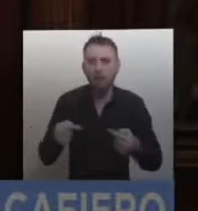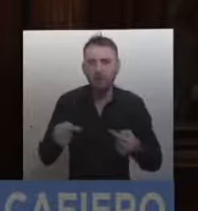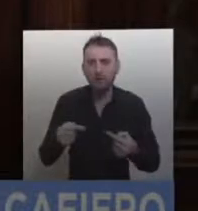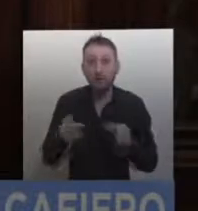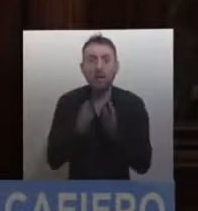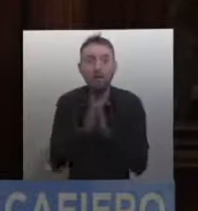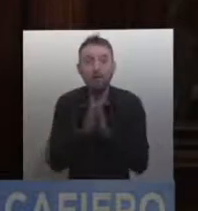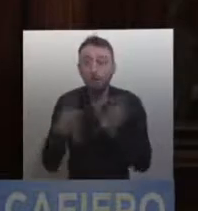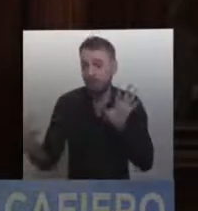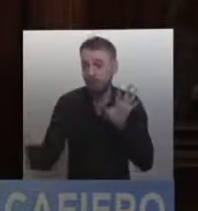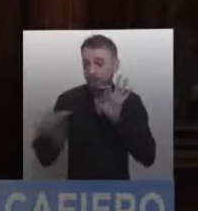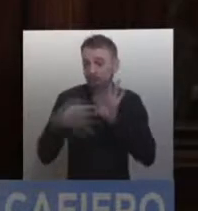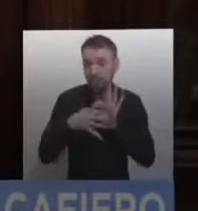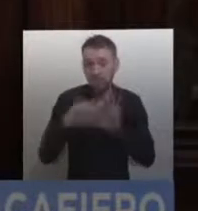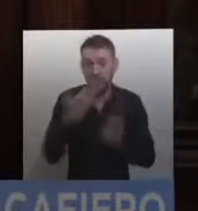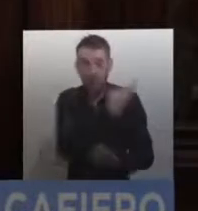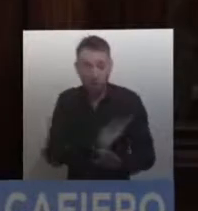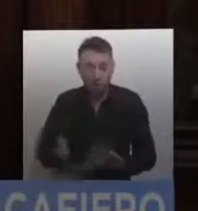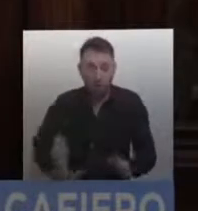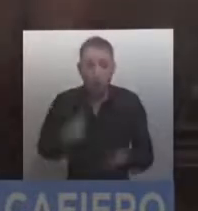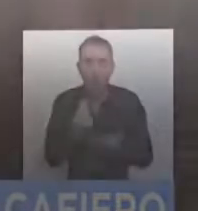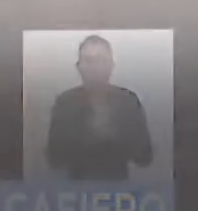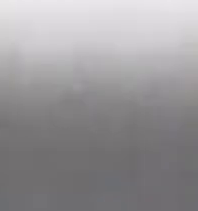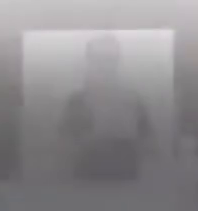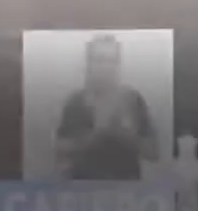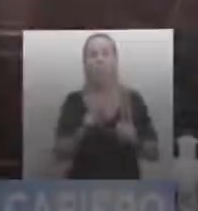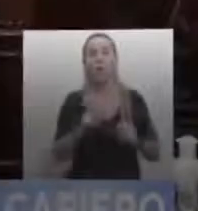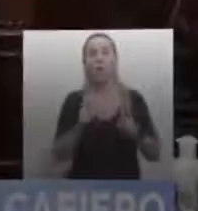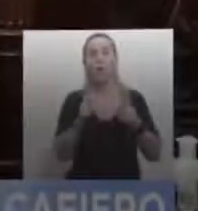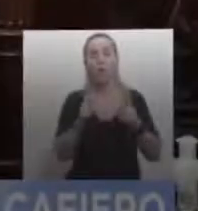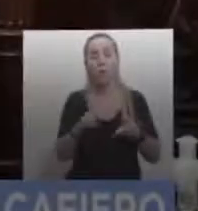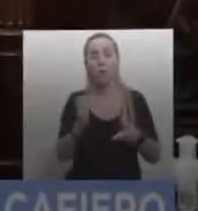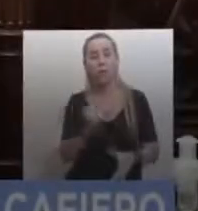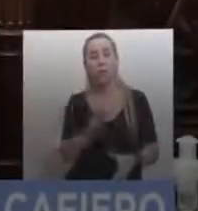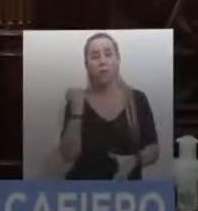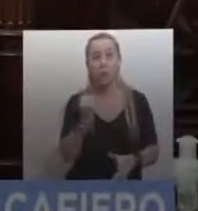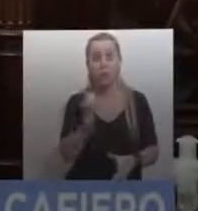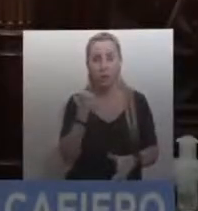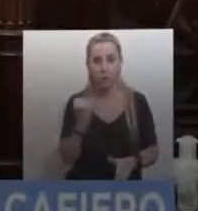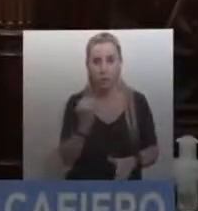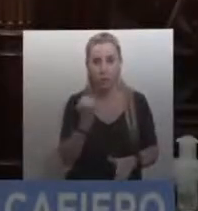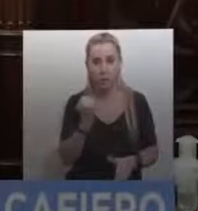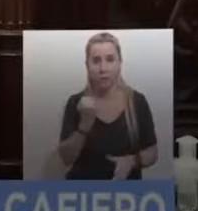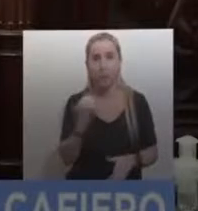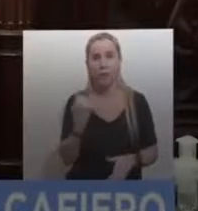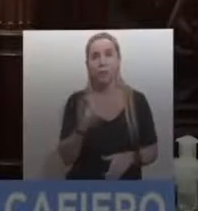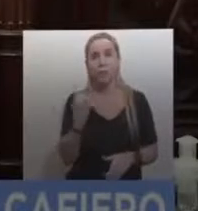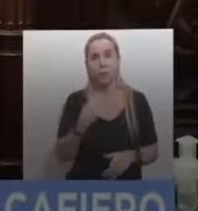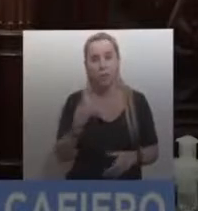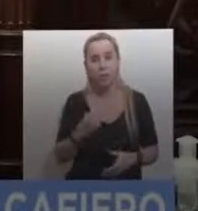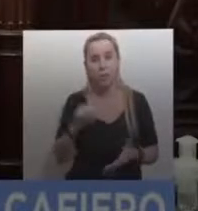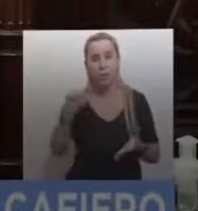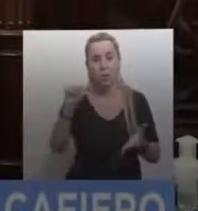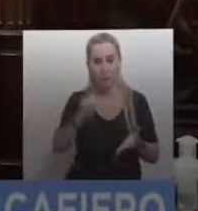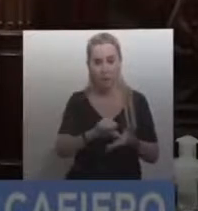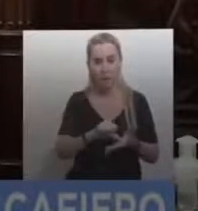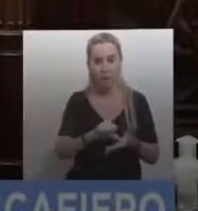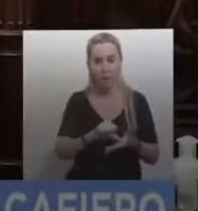que se una para derrotar un gobierno de hambre y miseria. Fue importante para nuestro país